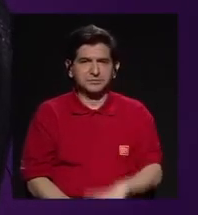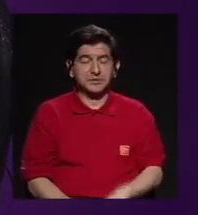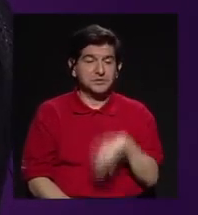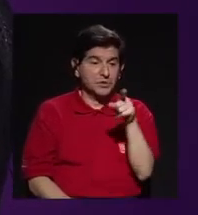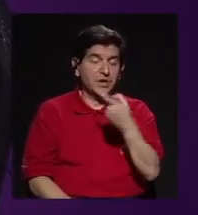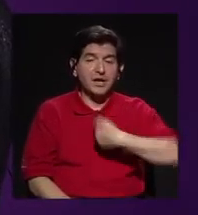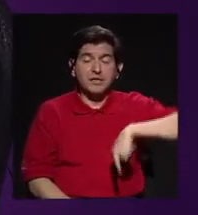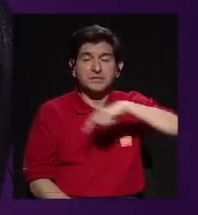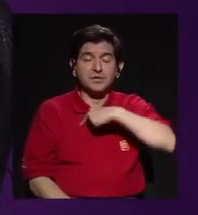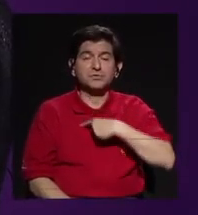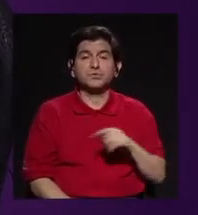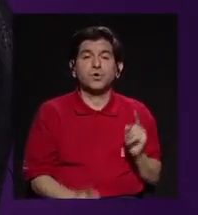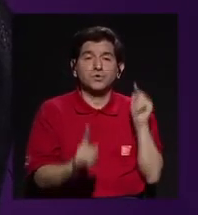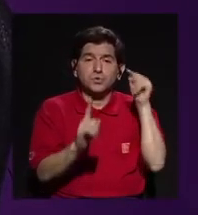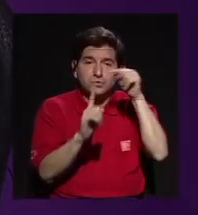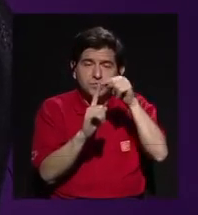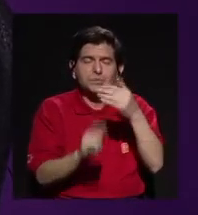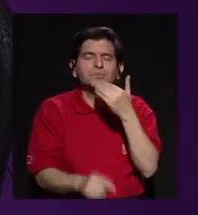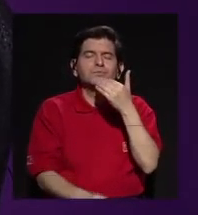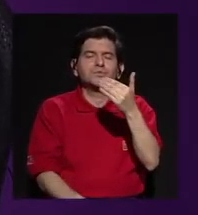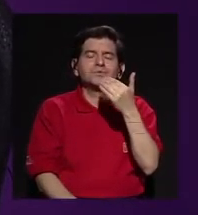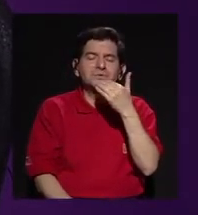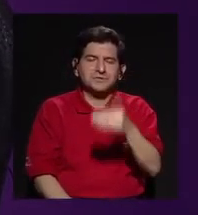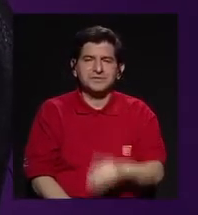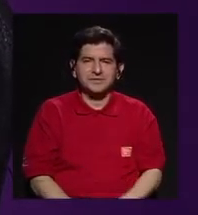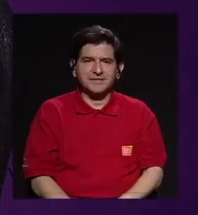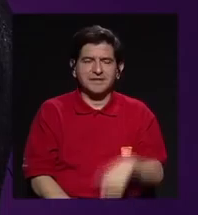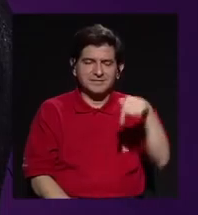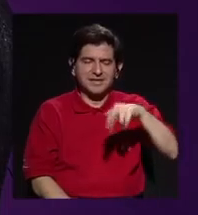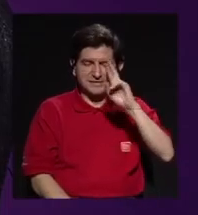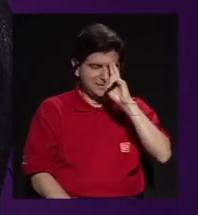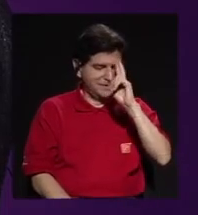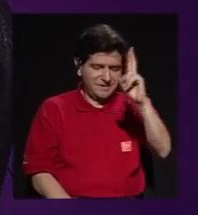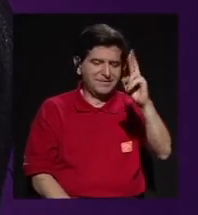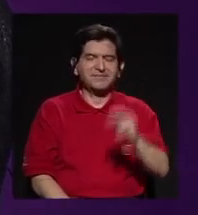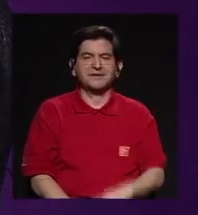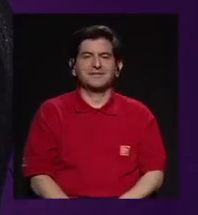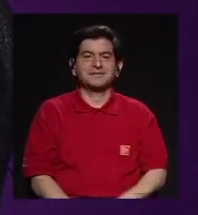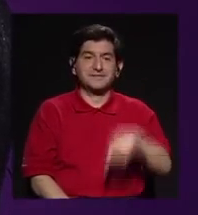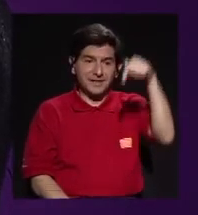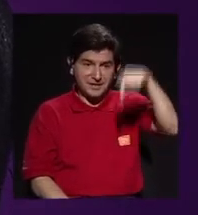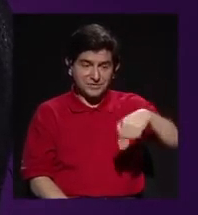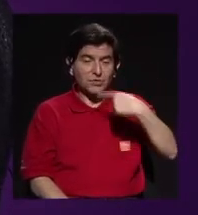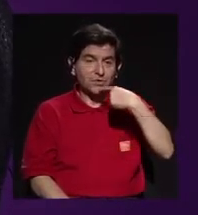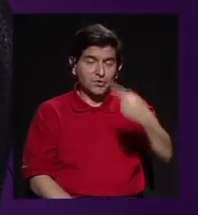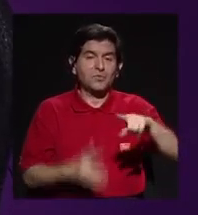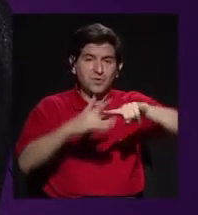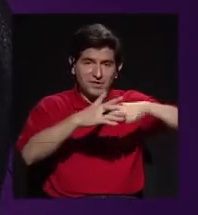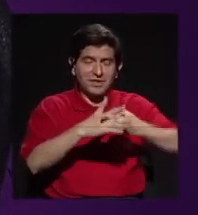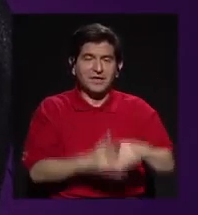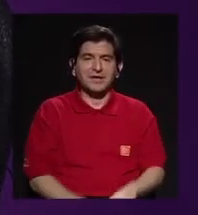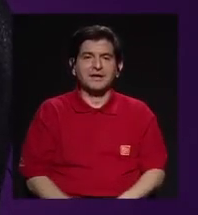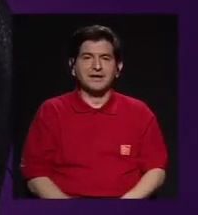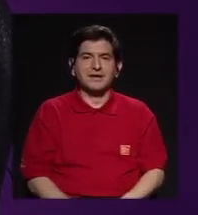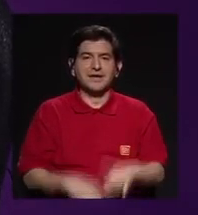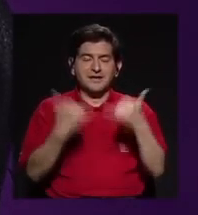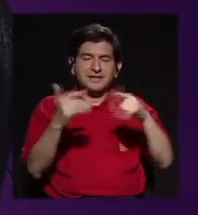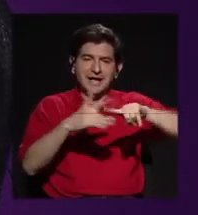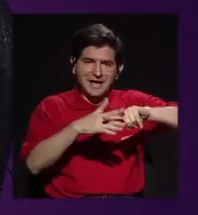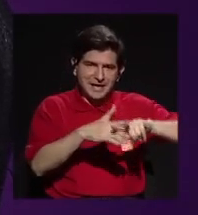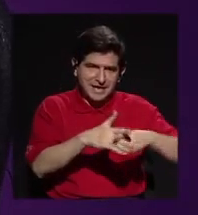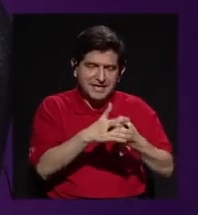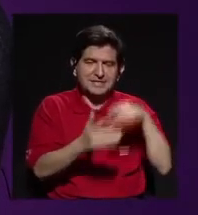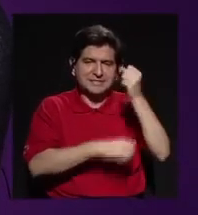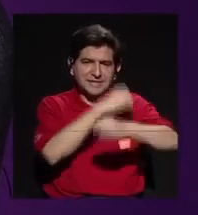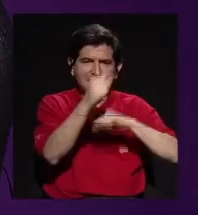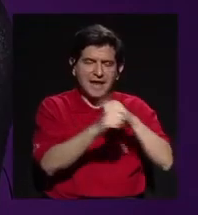sido nuestro propósito, y le agradecemos que esté con Irreverencias, que hoy, como les dije al principio, estamos iniciando